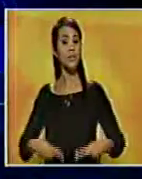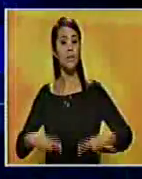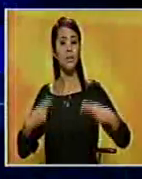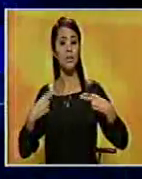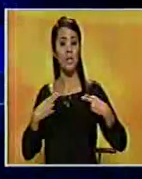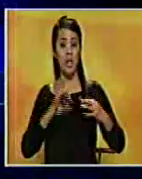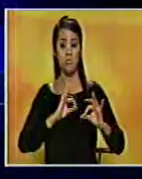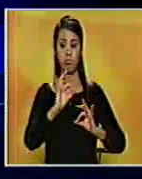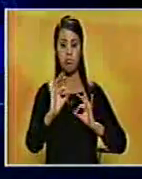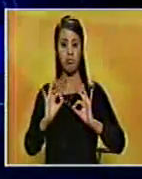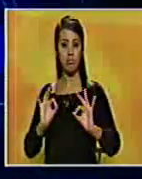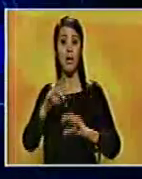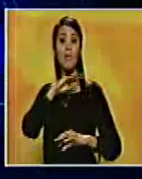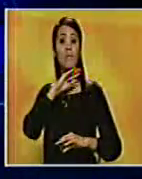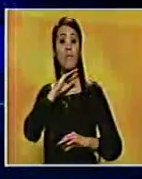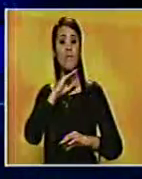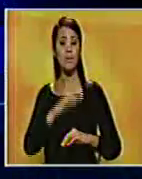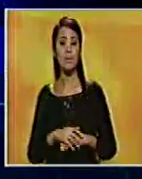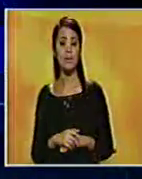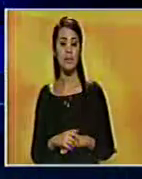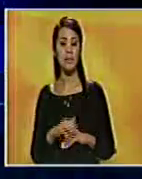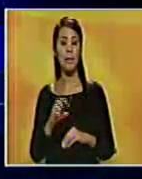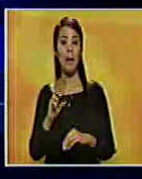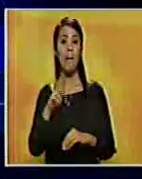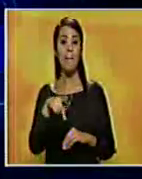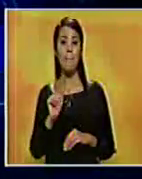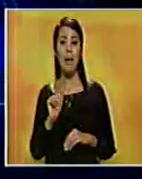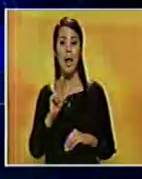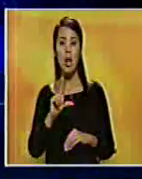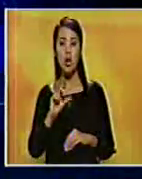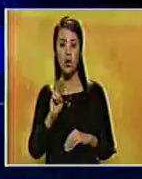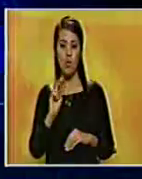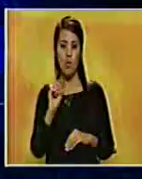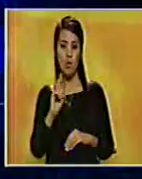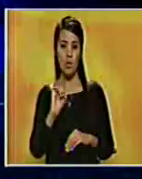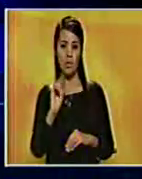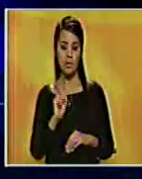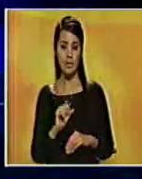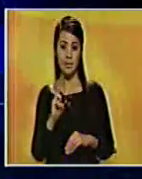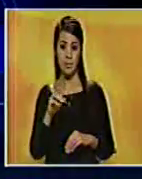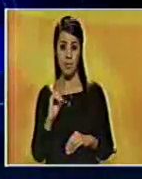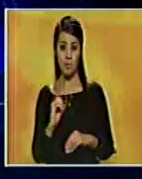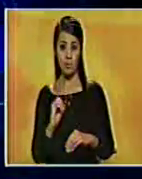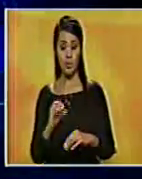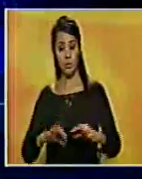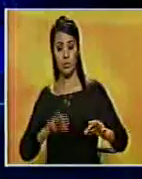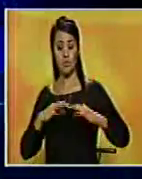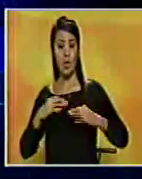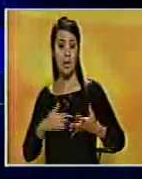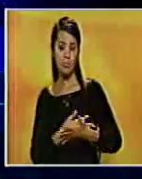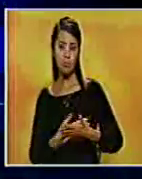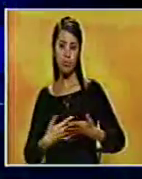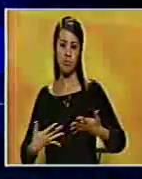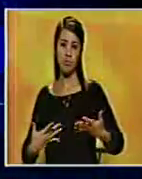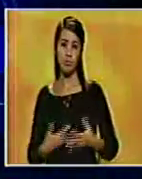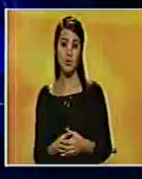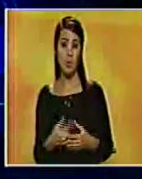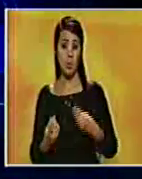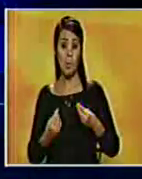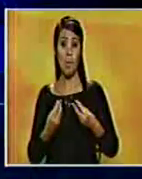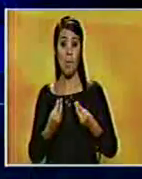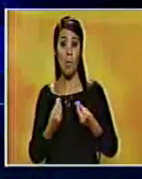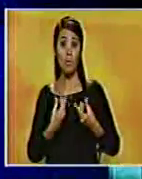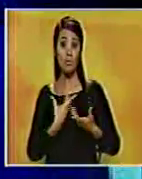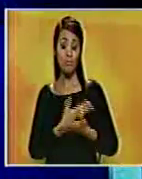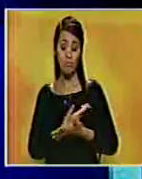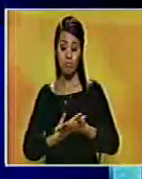transmite una enfermedad conocida como malaria o paludismo una vez que ese parásito entra al torrente sanguíneo se aloja y se multiplica en los glóbulos